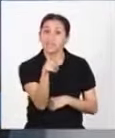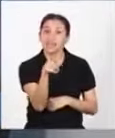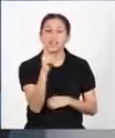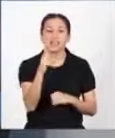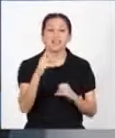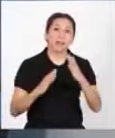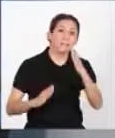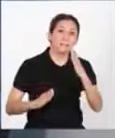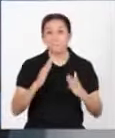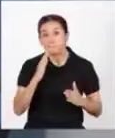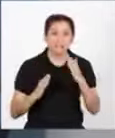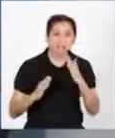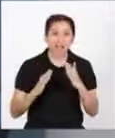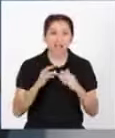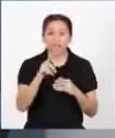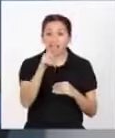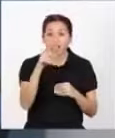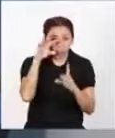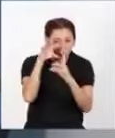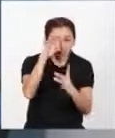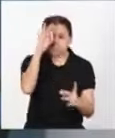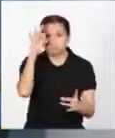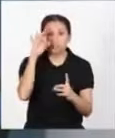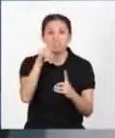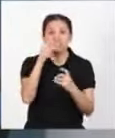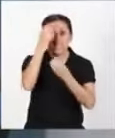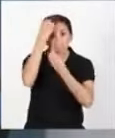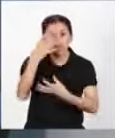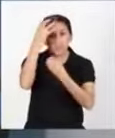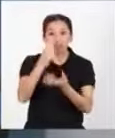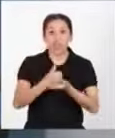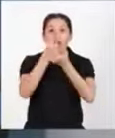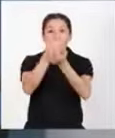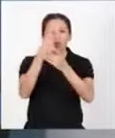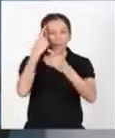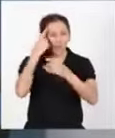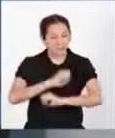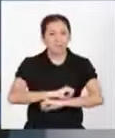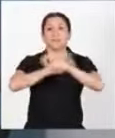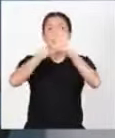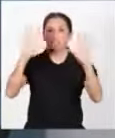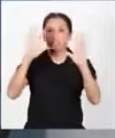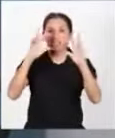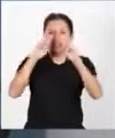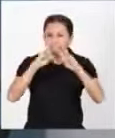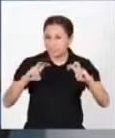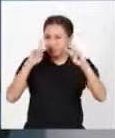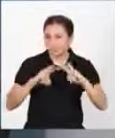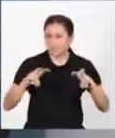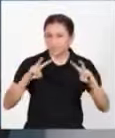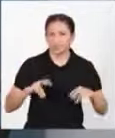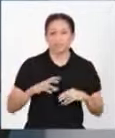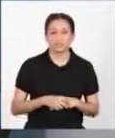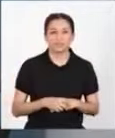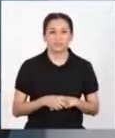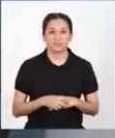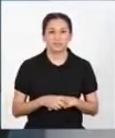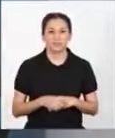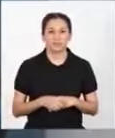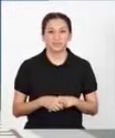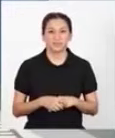¡Mim! Justo Maka ha encontrado la información que te ayudará a explicar lo que investigaste.